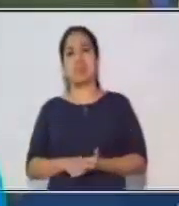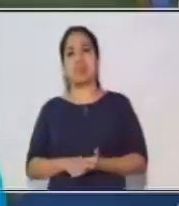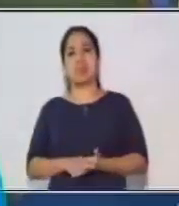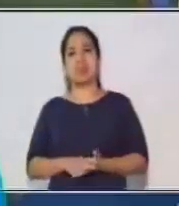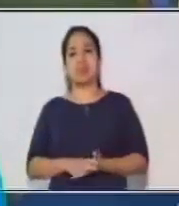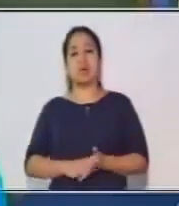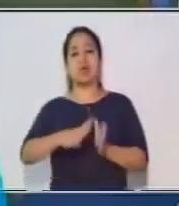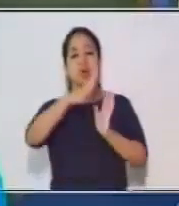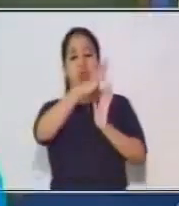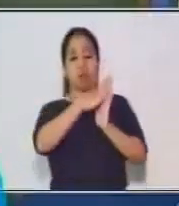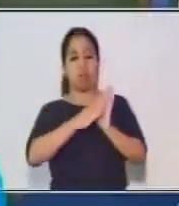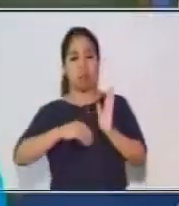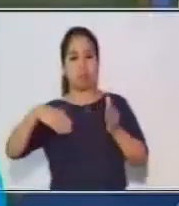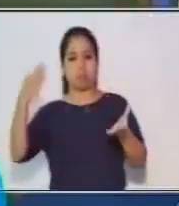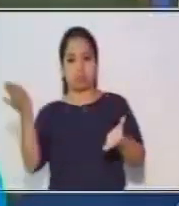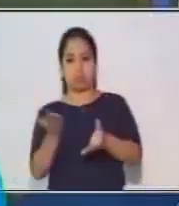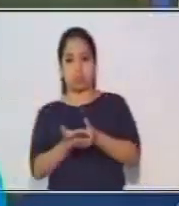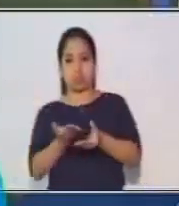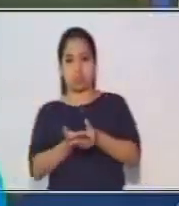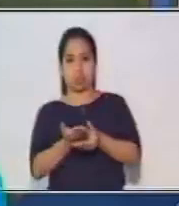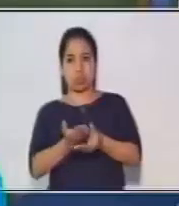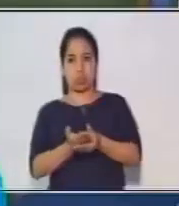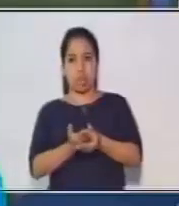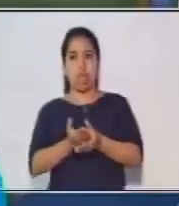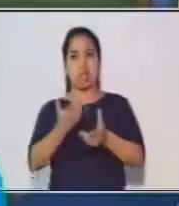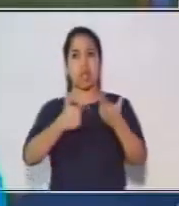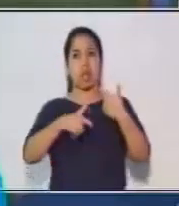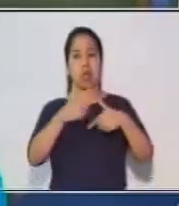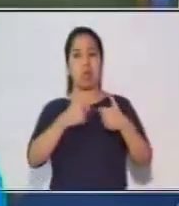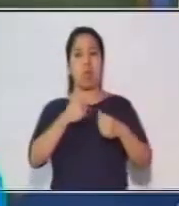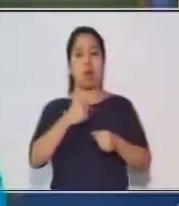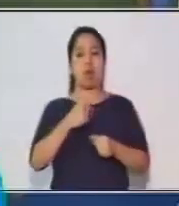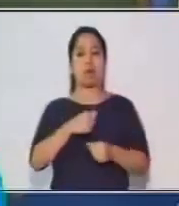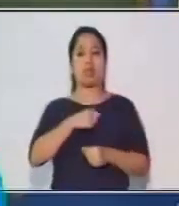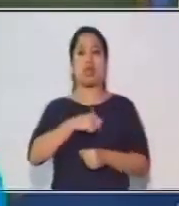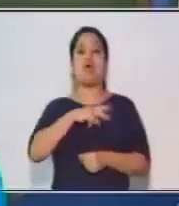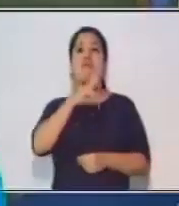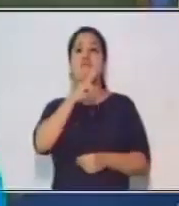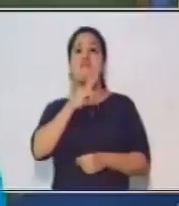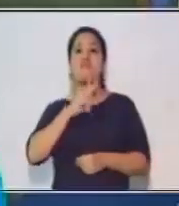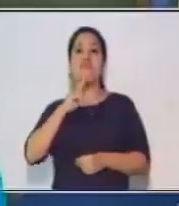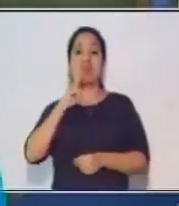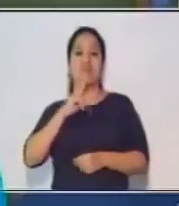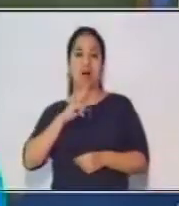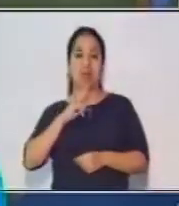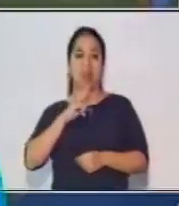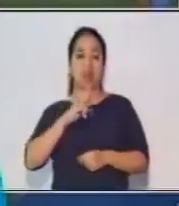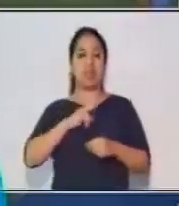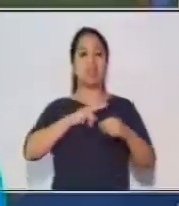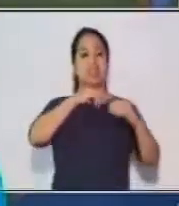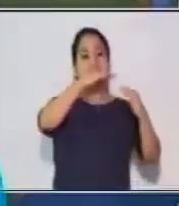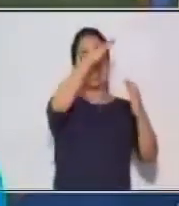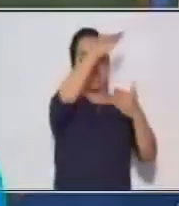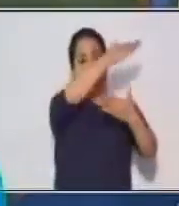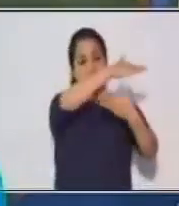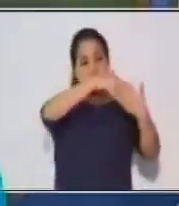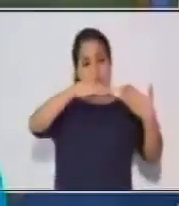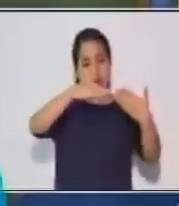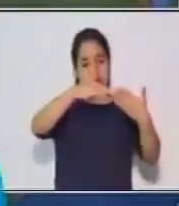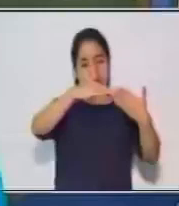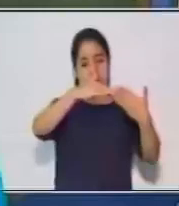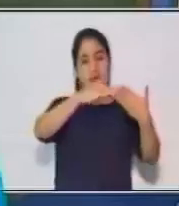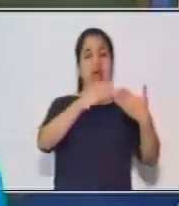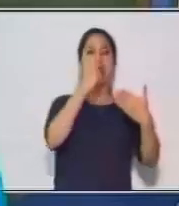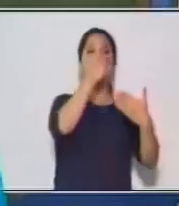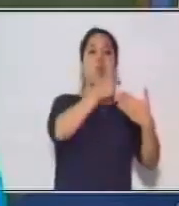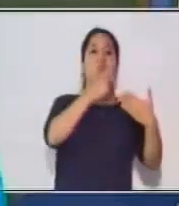copiamos en nuestro portafolio y decimos que el lenguaje verbal se divide en oral y escrito.